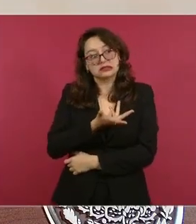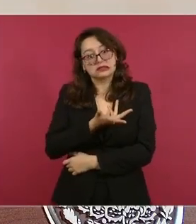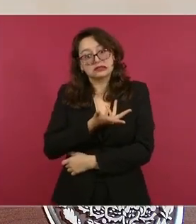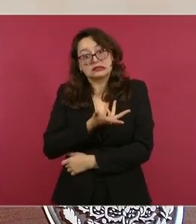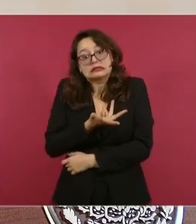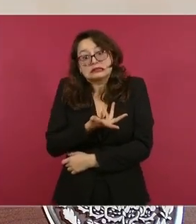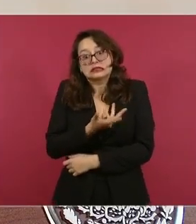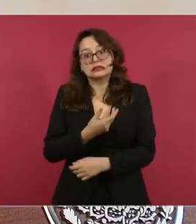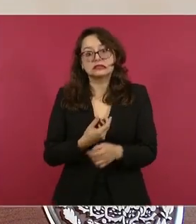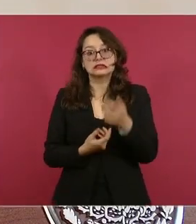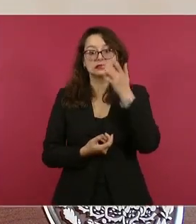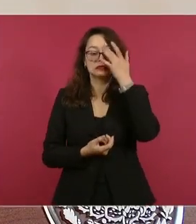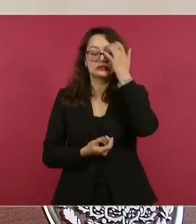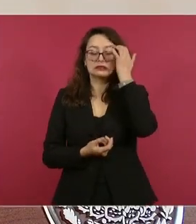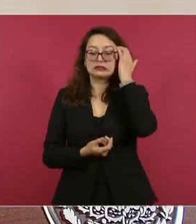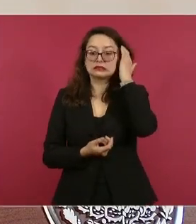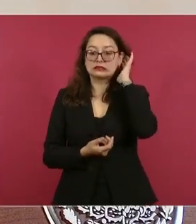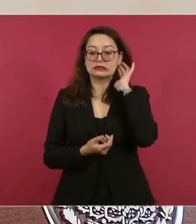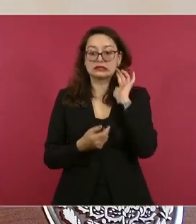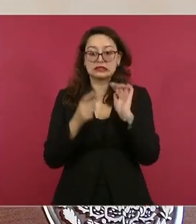poder convencer.